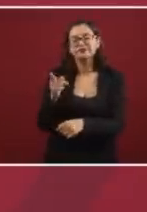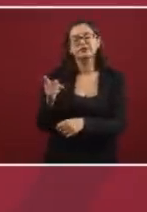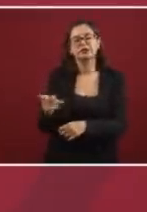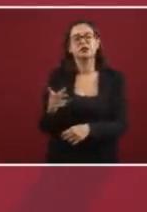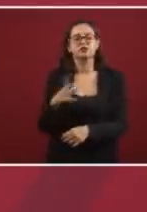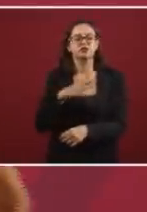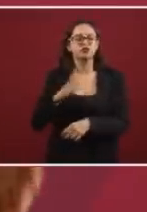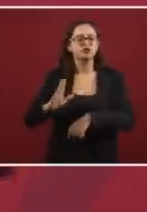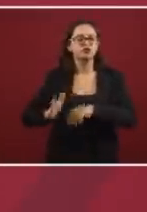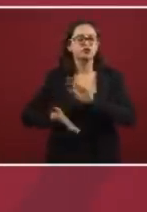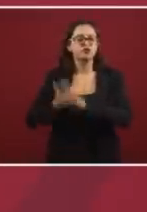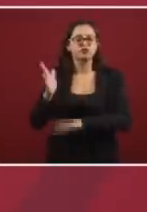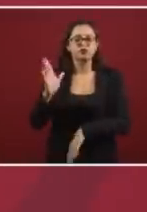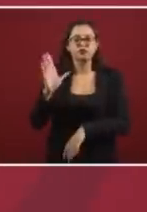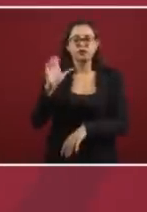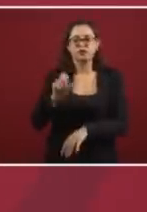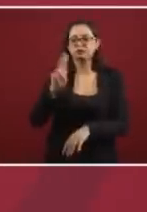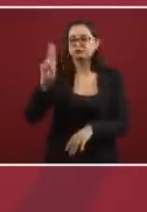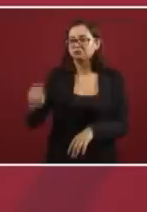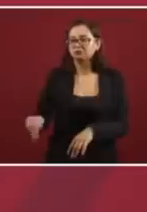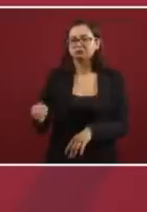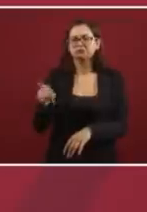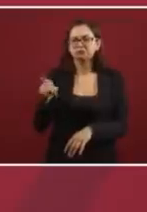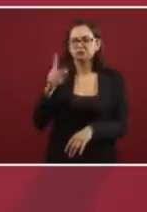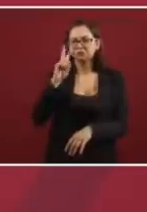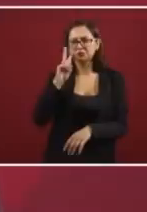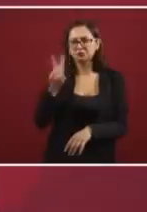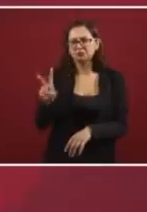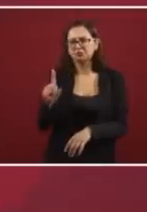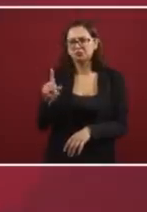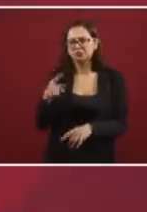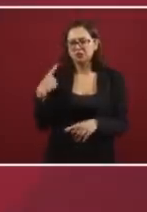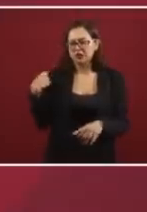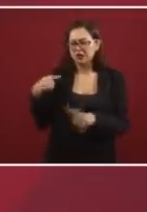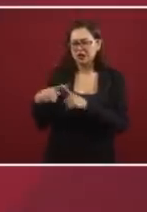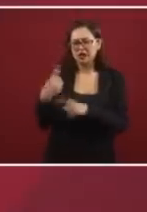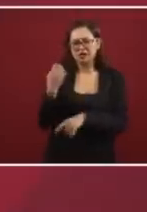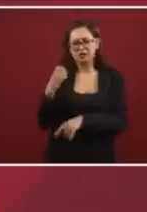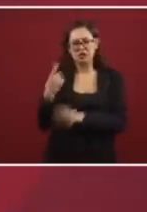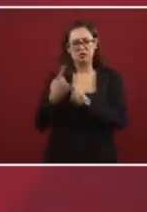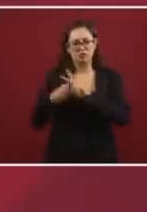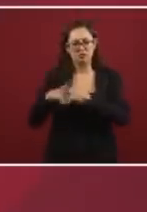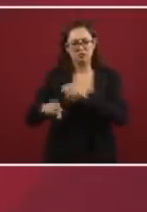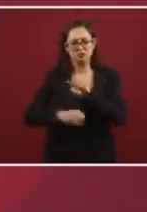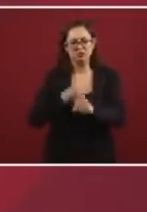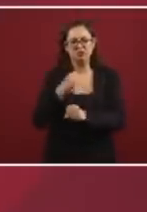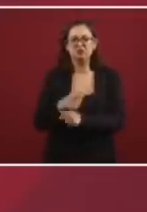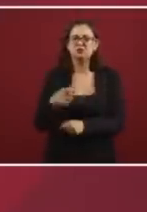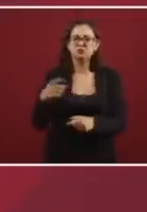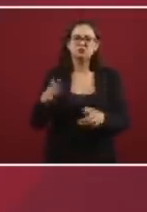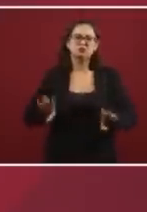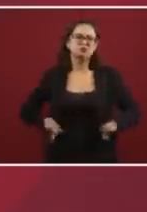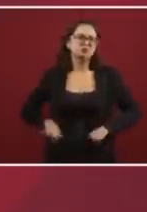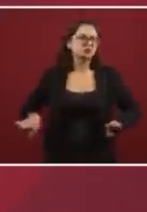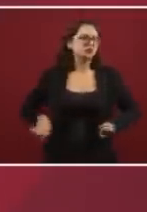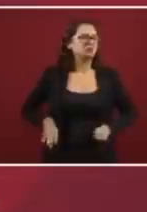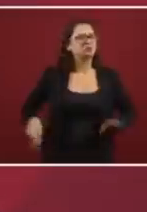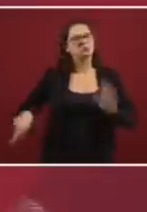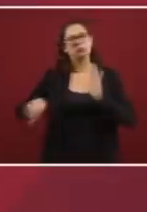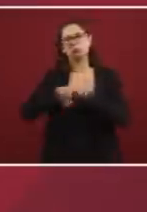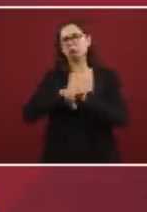y había una actitud al principio de año pesimista de que